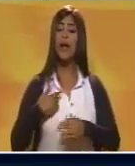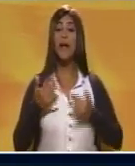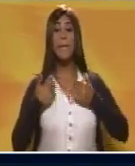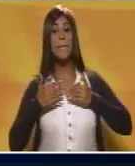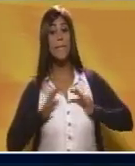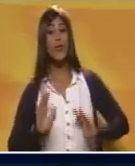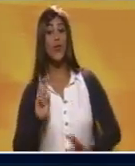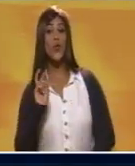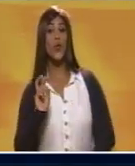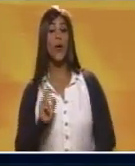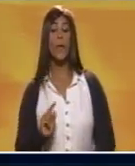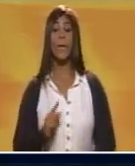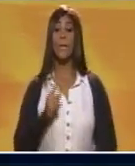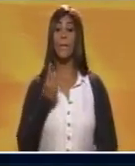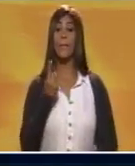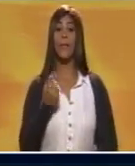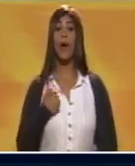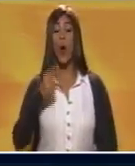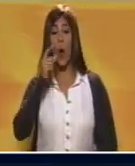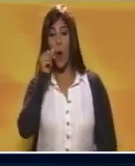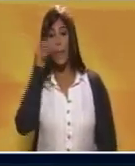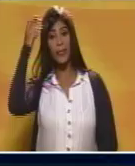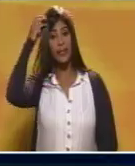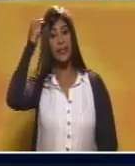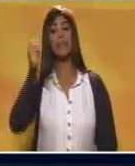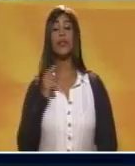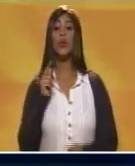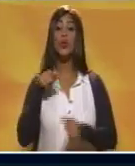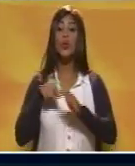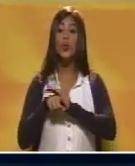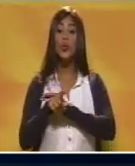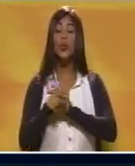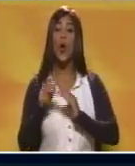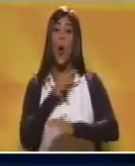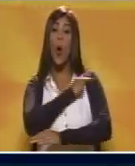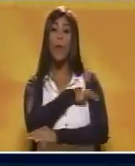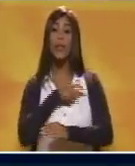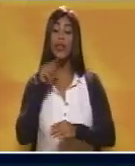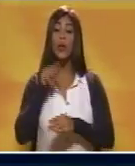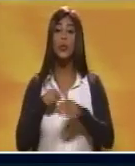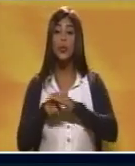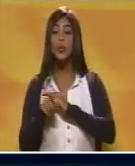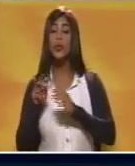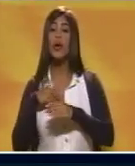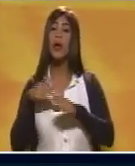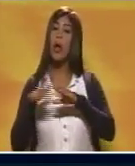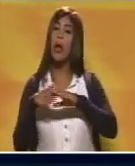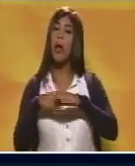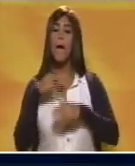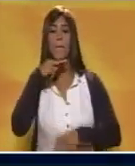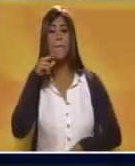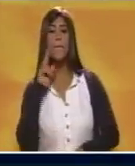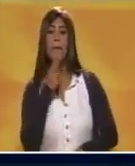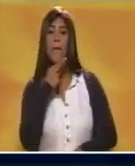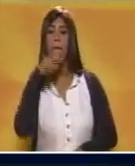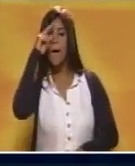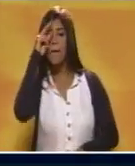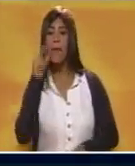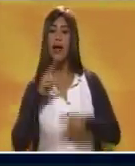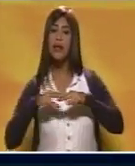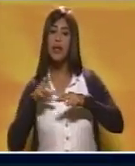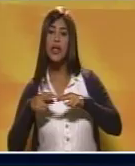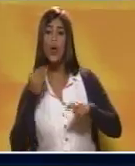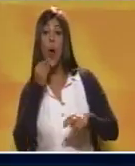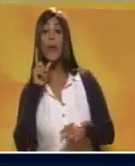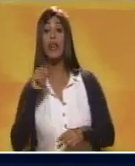su paternidad. El duque de Sussex recorrió el hospital y conversó con padres, niños, adolescentes y personal